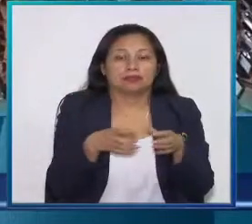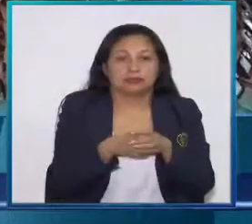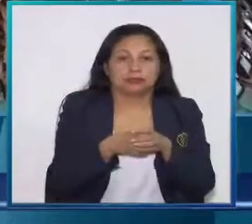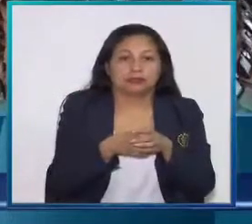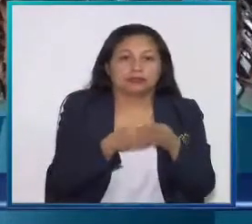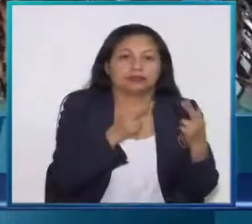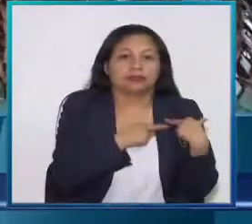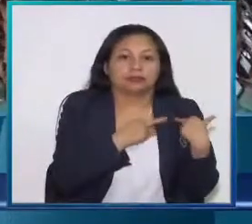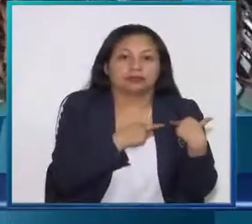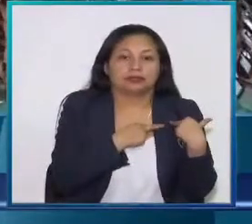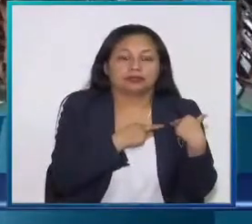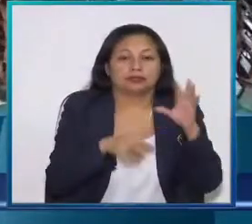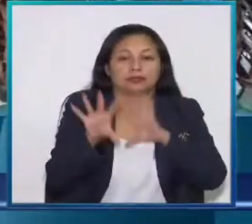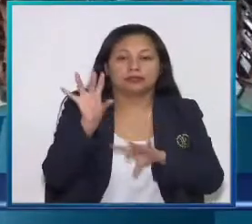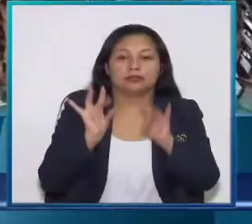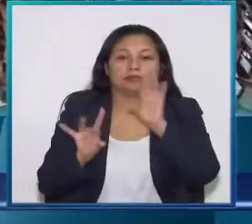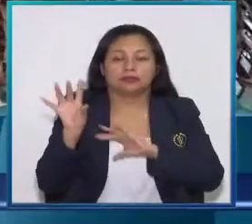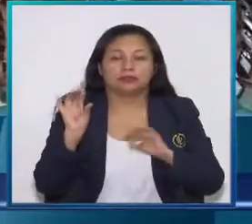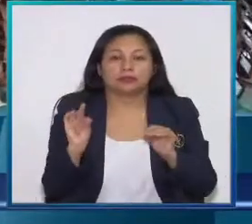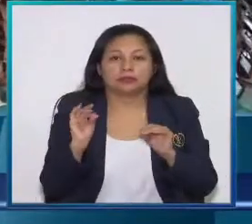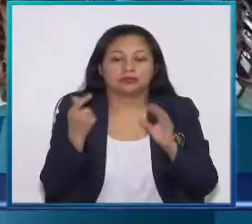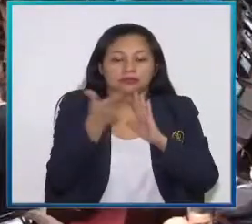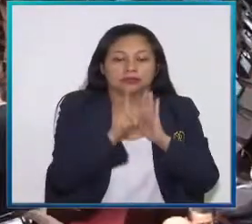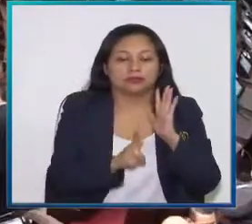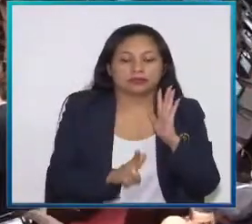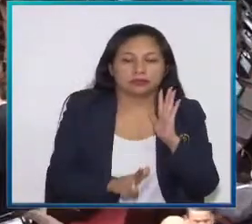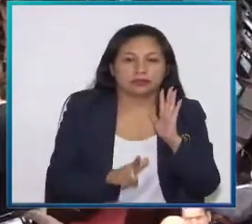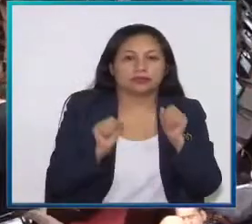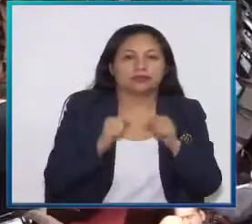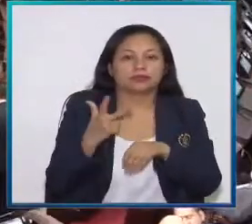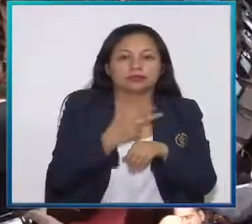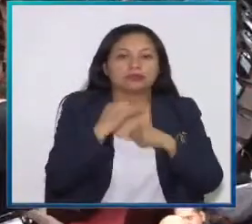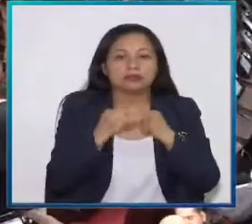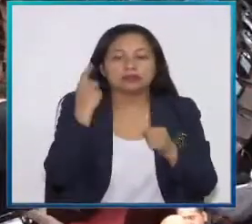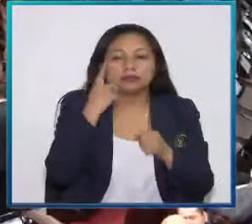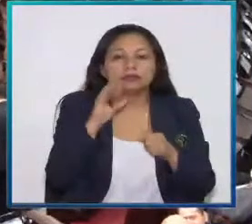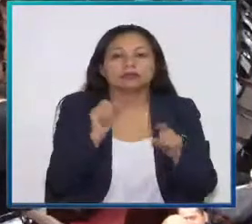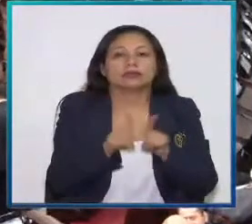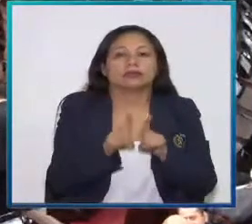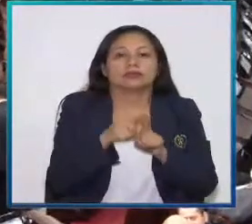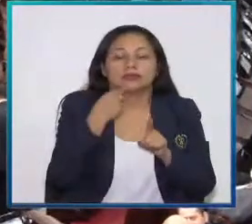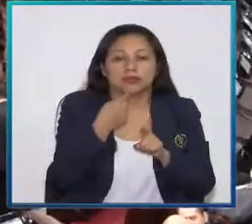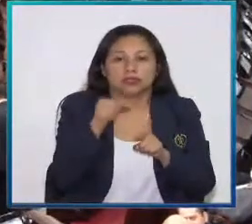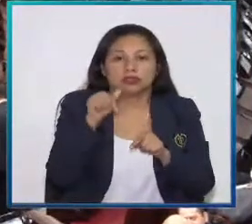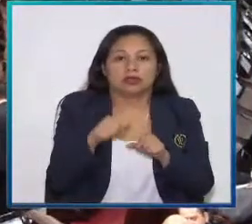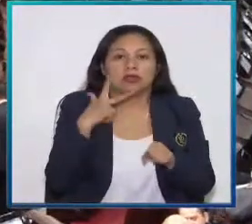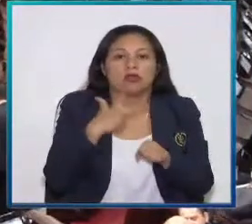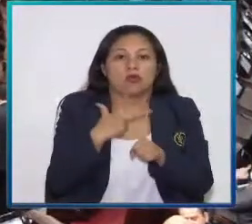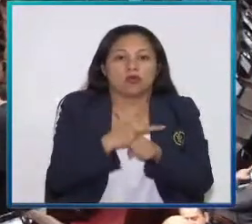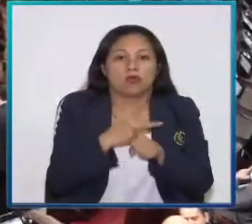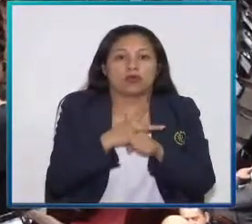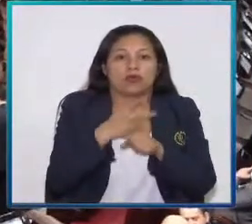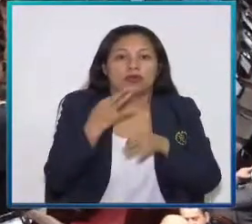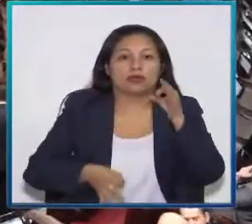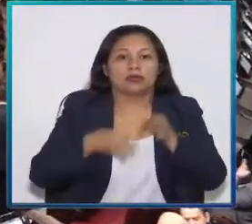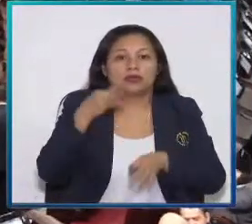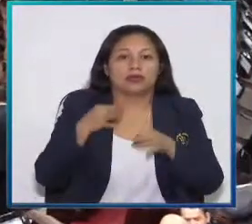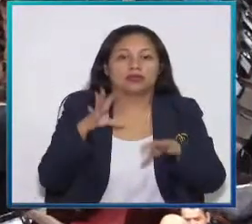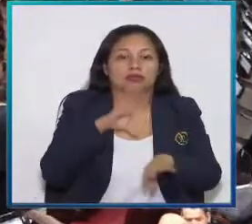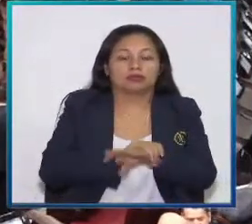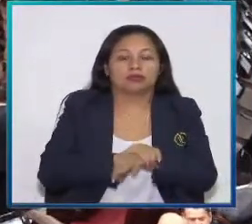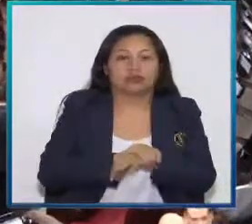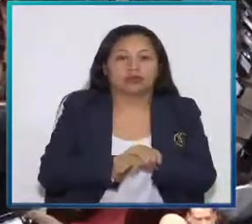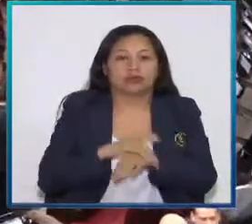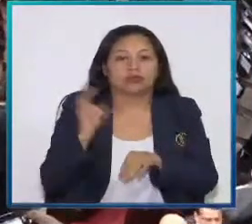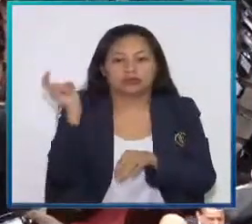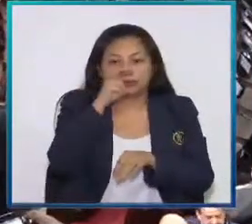comisionados encargados de elegir la nómina de candidatos a fiscal general, y empieza diciendo que hoy en Guatemala la justicia está capturada por